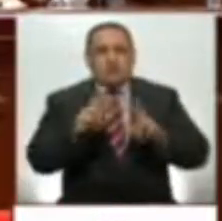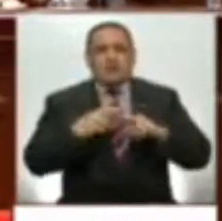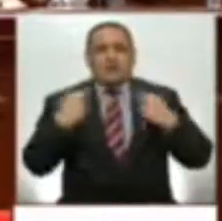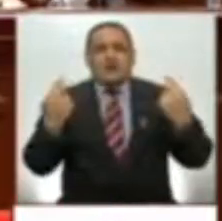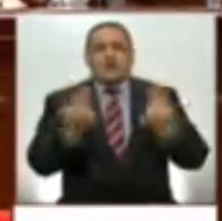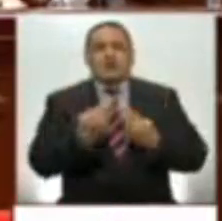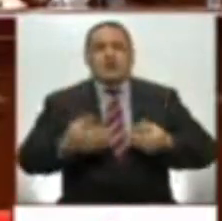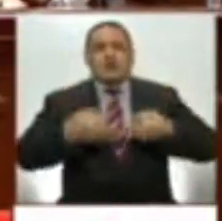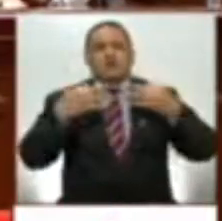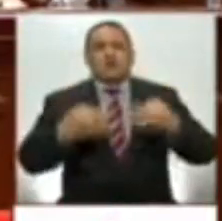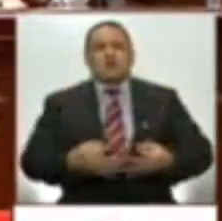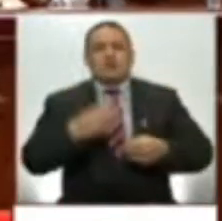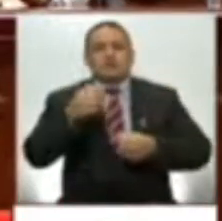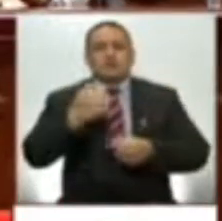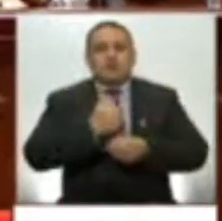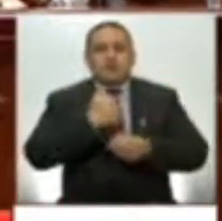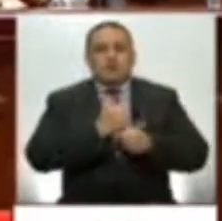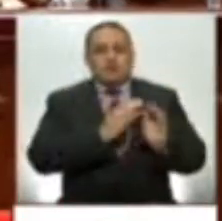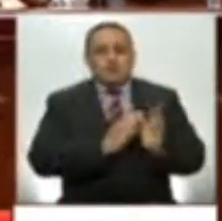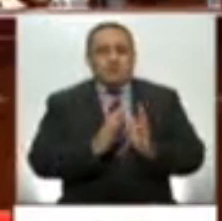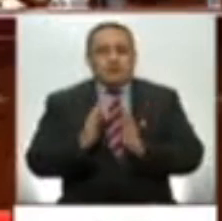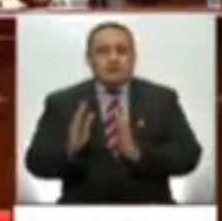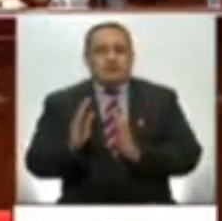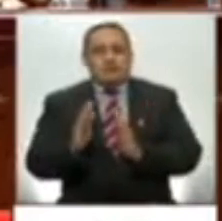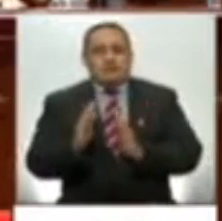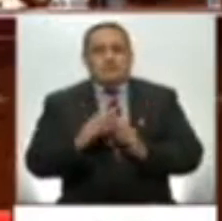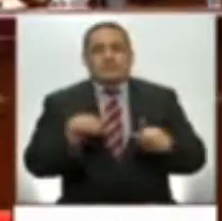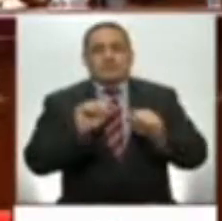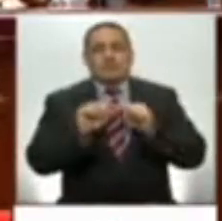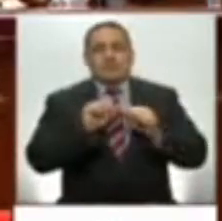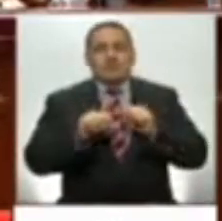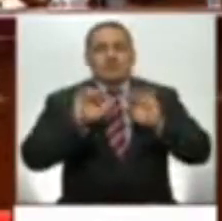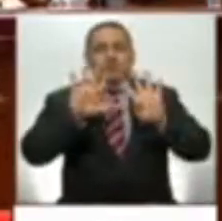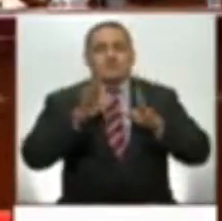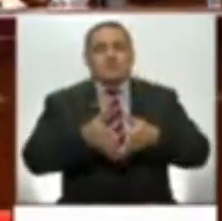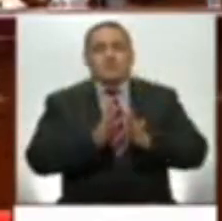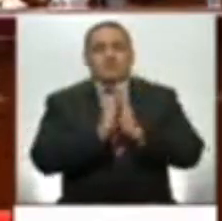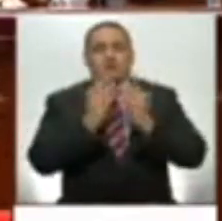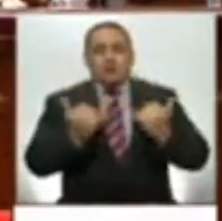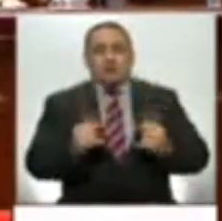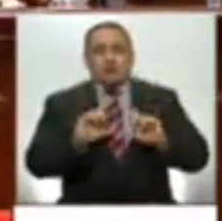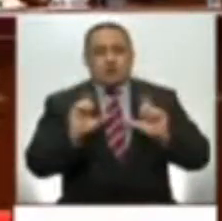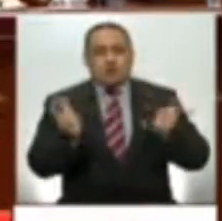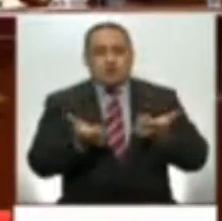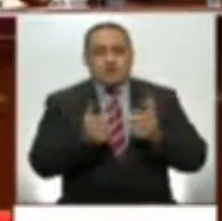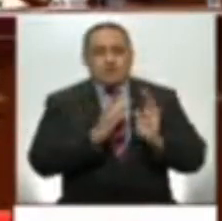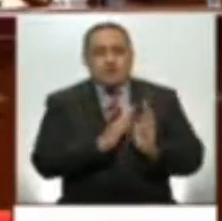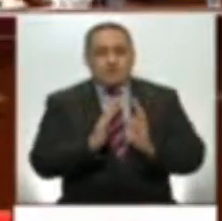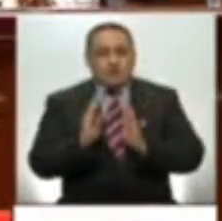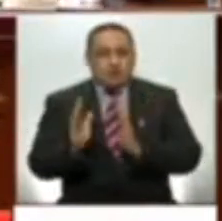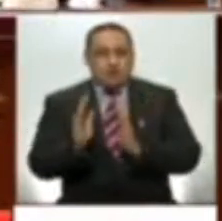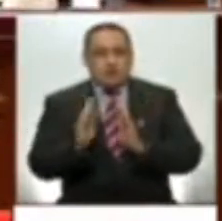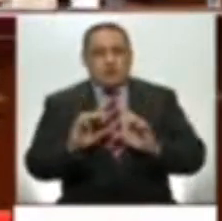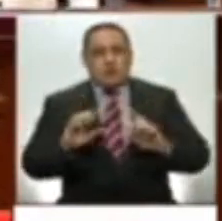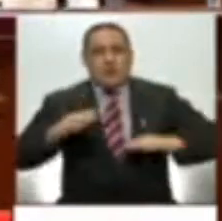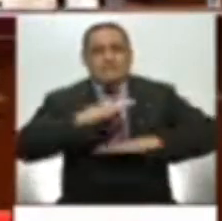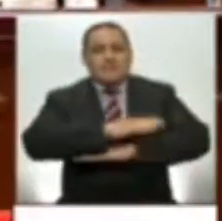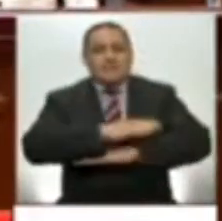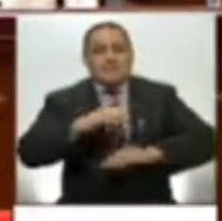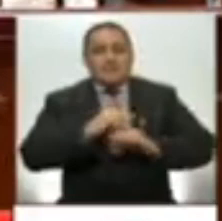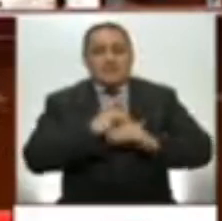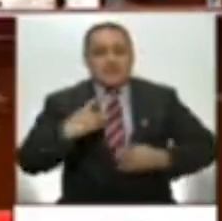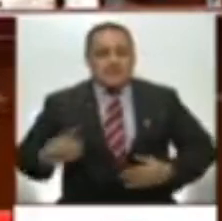y cumpla sus funciones la Junta Preparatoria. Artículo 9. Convocatoria de la Junta Preparatoria. La mesa directiva de la